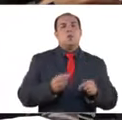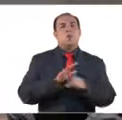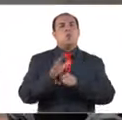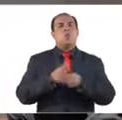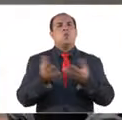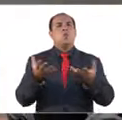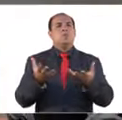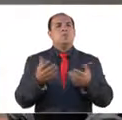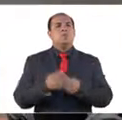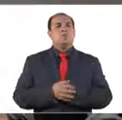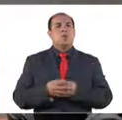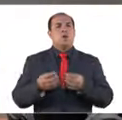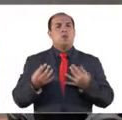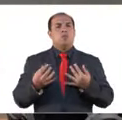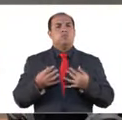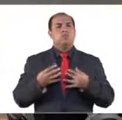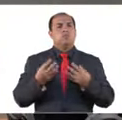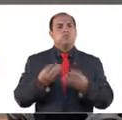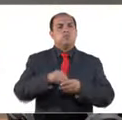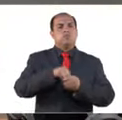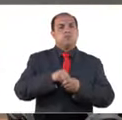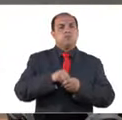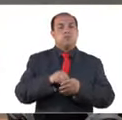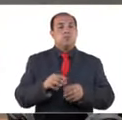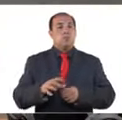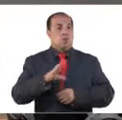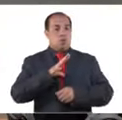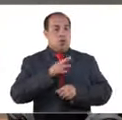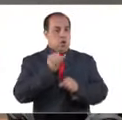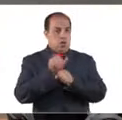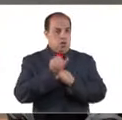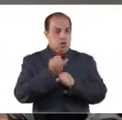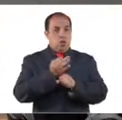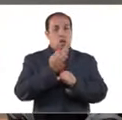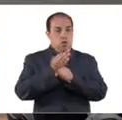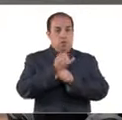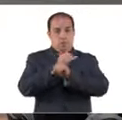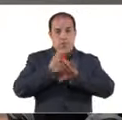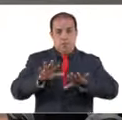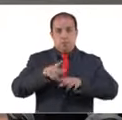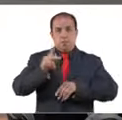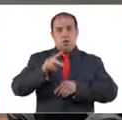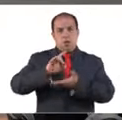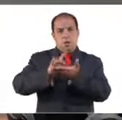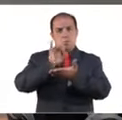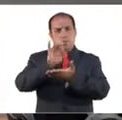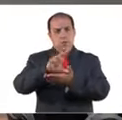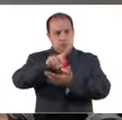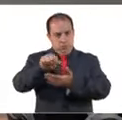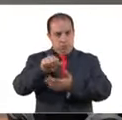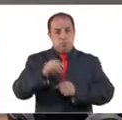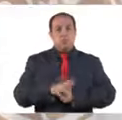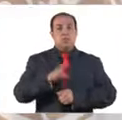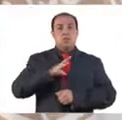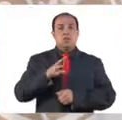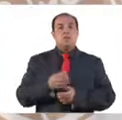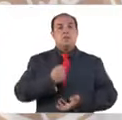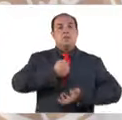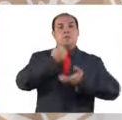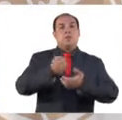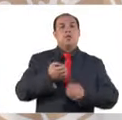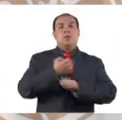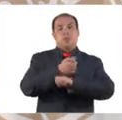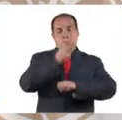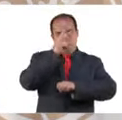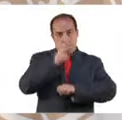este caso? No tengo, de hecho hicimos un análisis muy detallado, no tengo los datos a la mano, pero te los compartimos, porque como fue parte del Fondo Metropolitano,